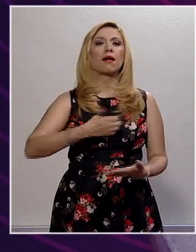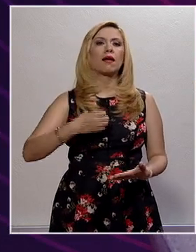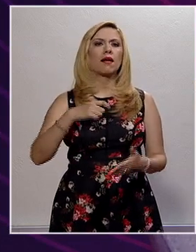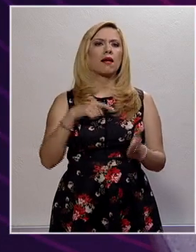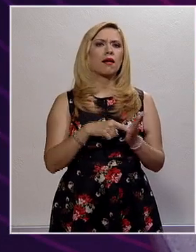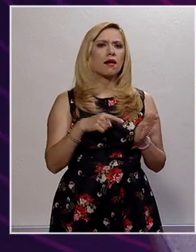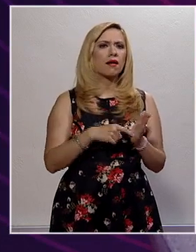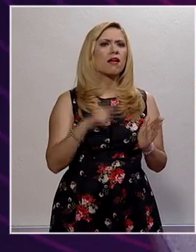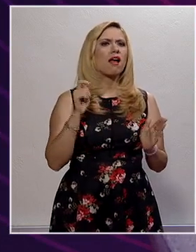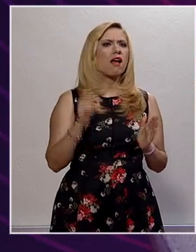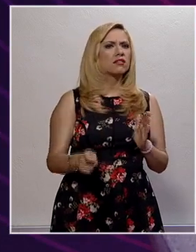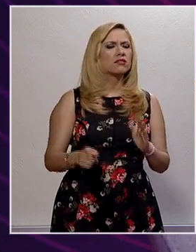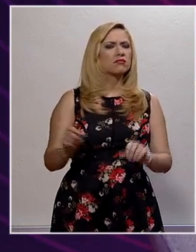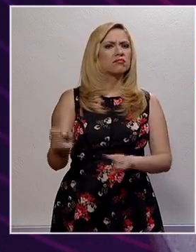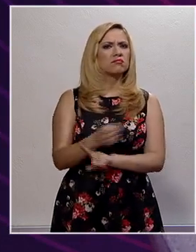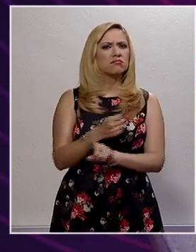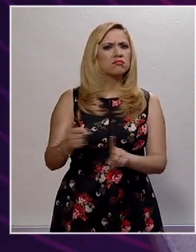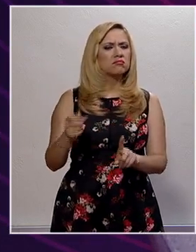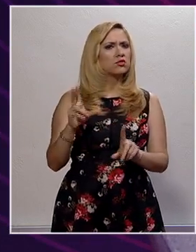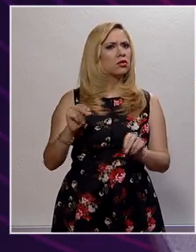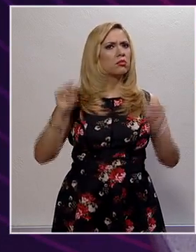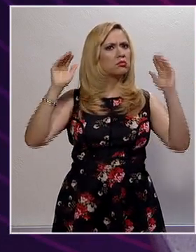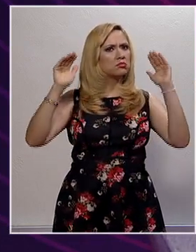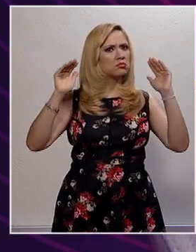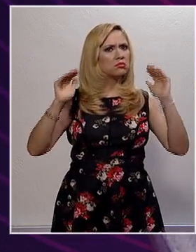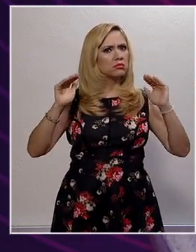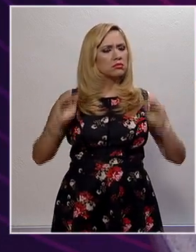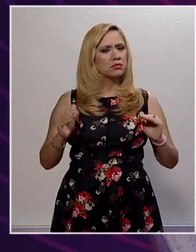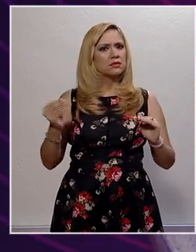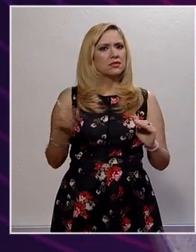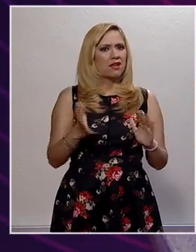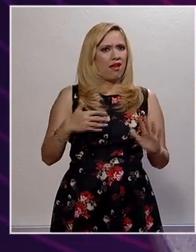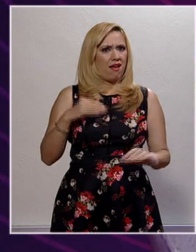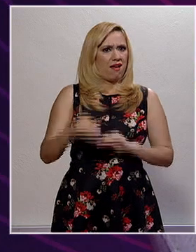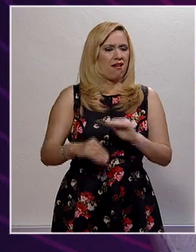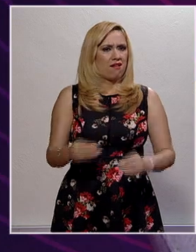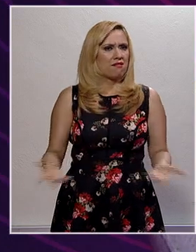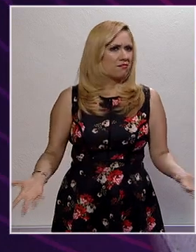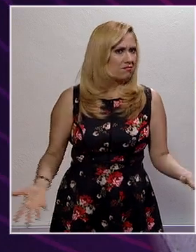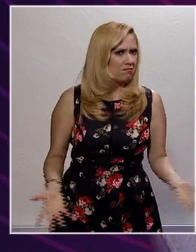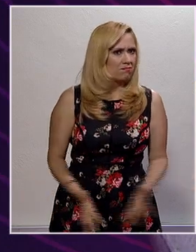estos índices de violencia no están bajando pese a las cosas que estamos haciendo para implementarlas.